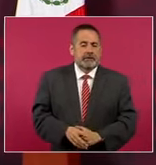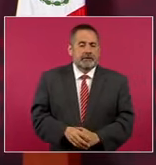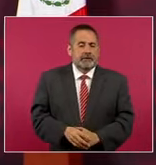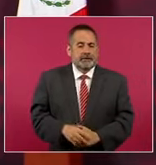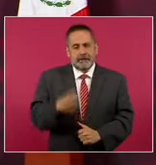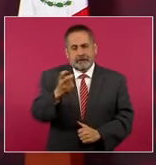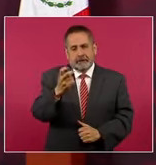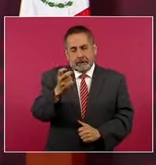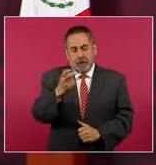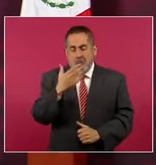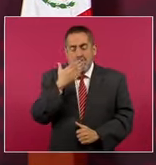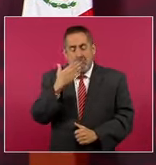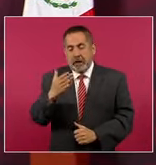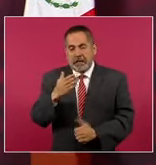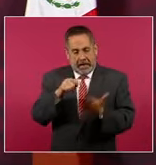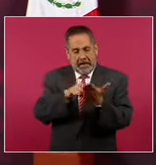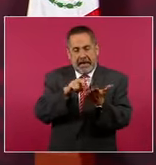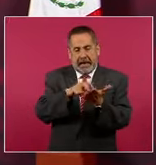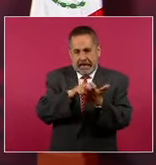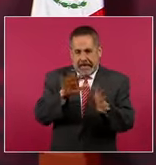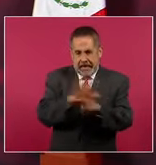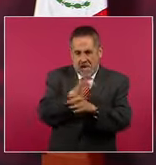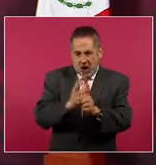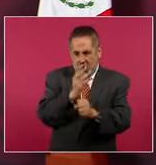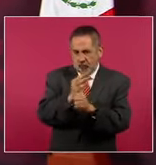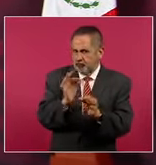Entonces, esa fue una buena reforma,